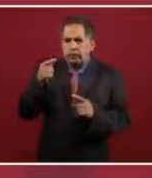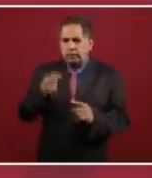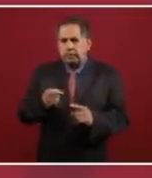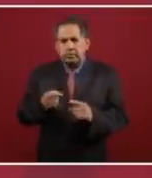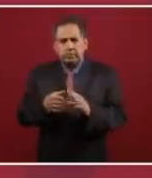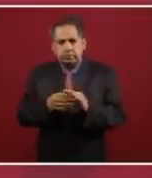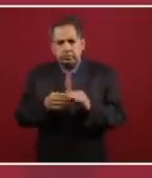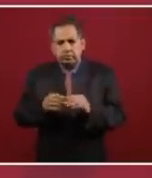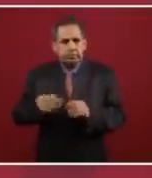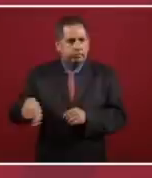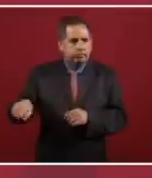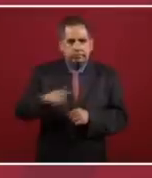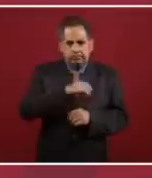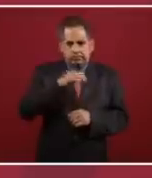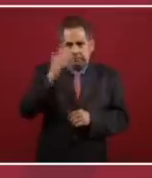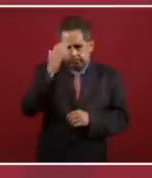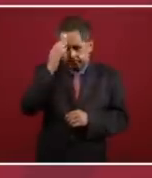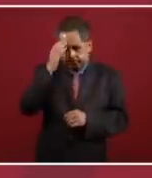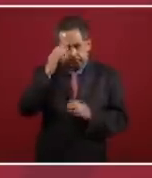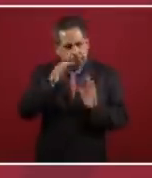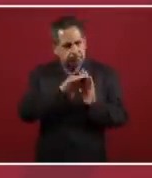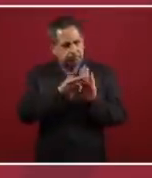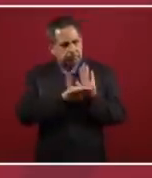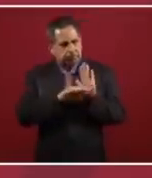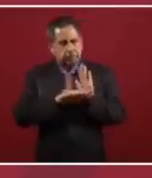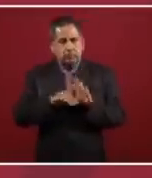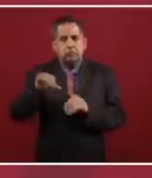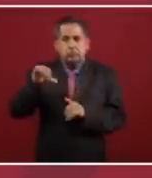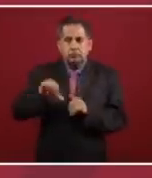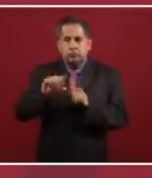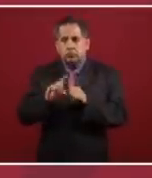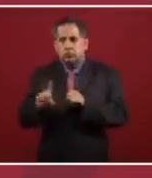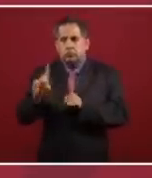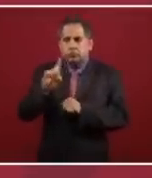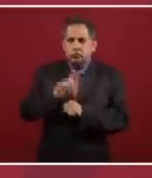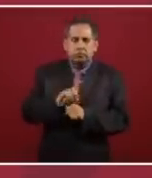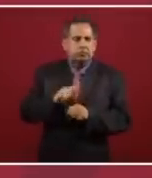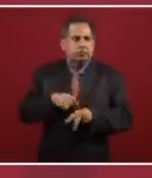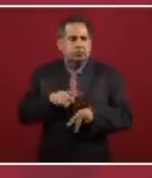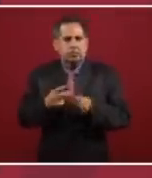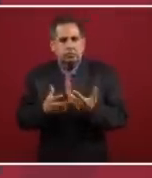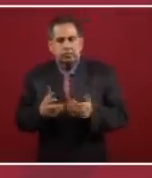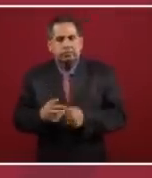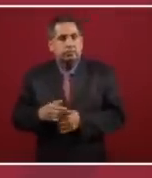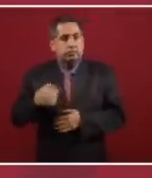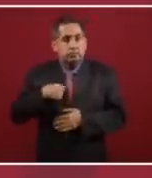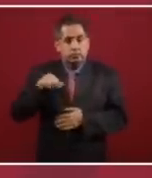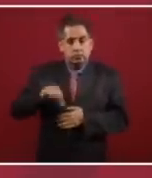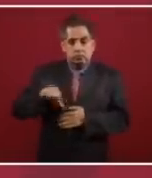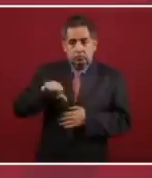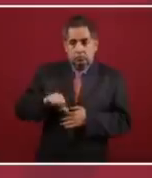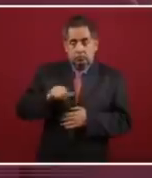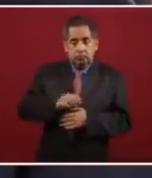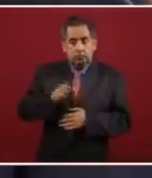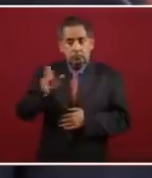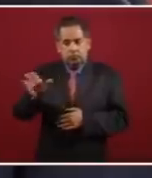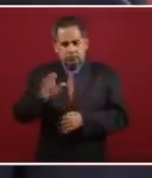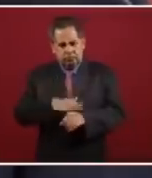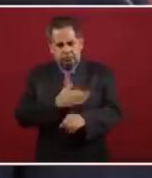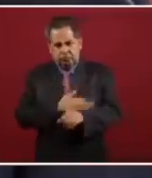a conocer la agenda del día de hoy. Vamos a estar más